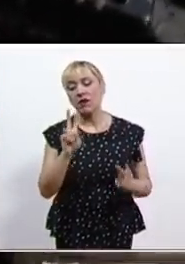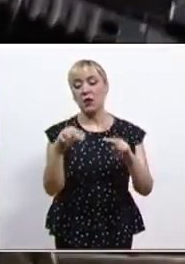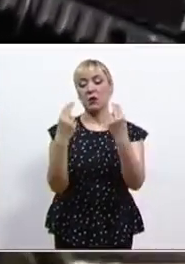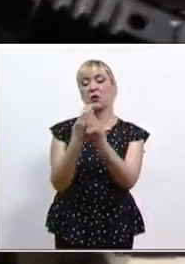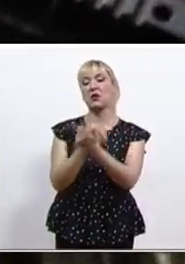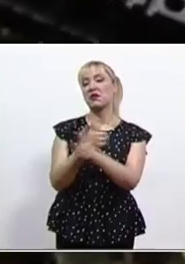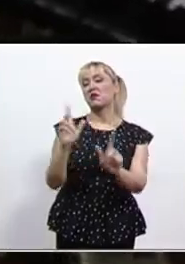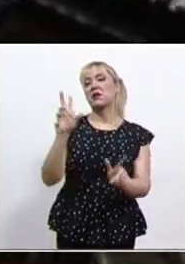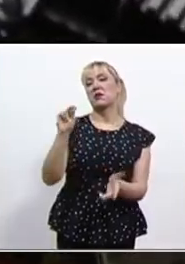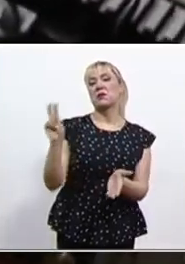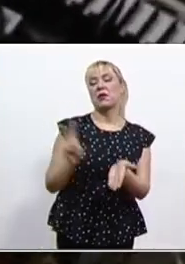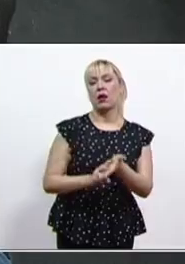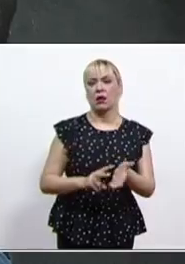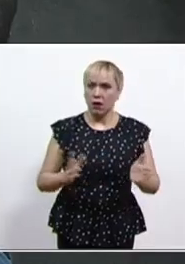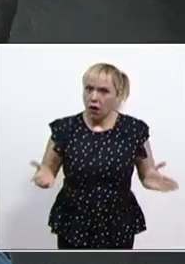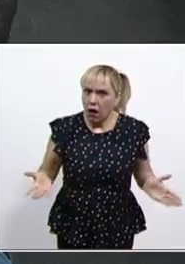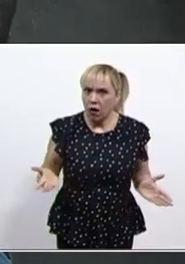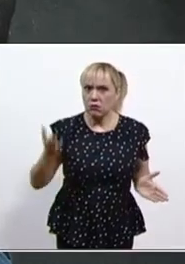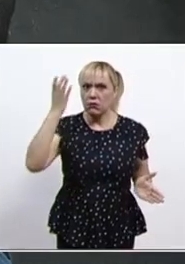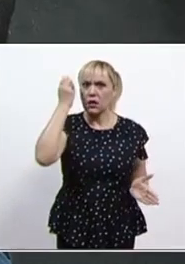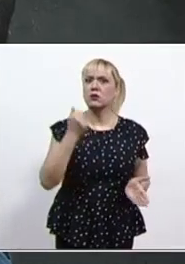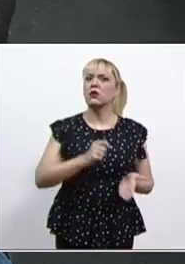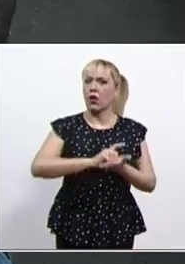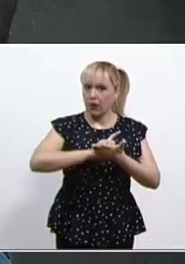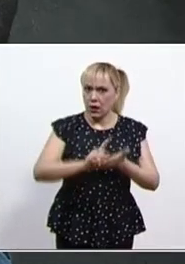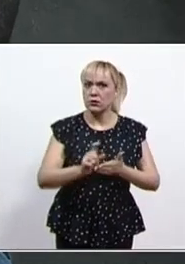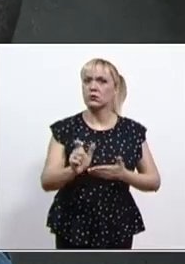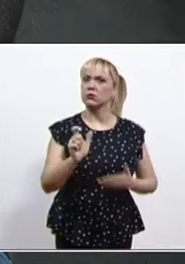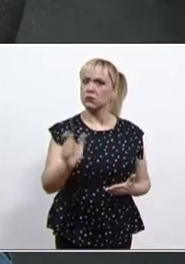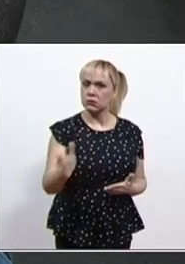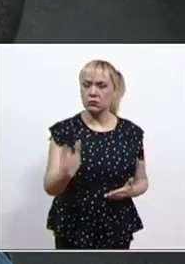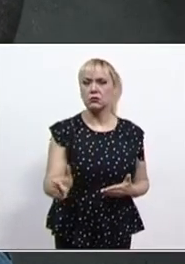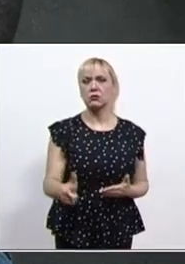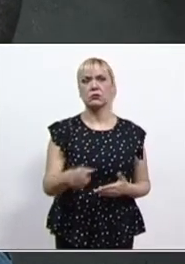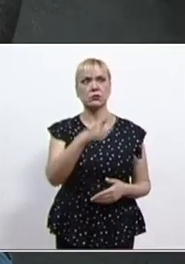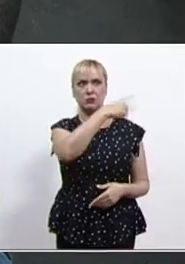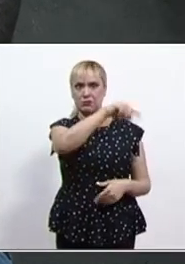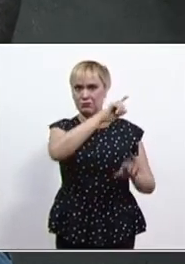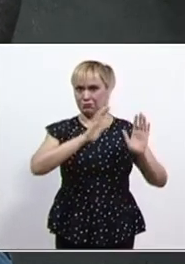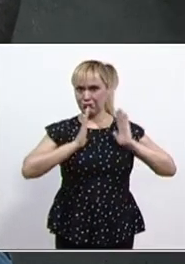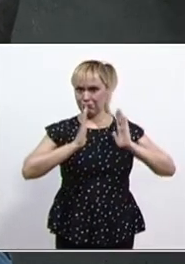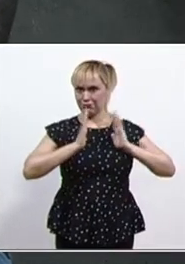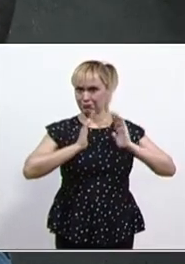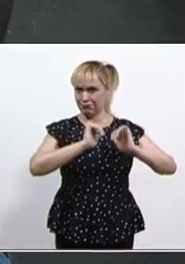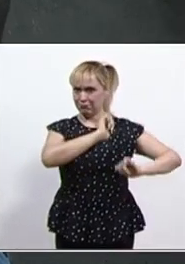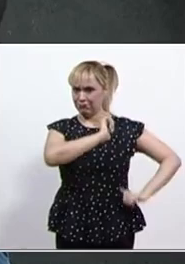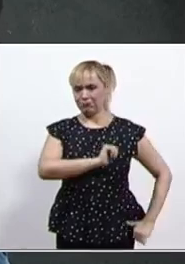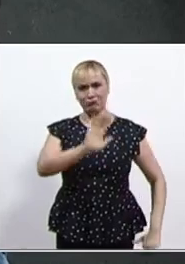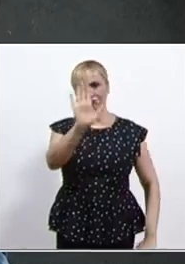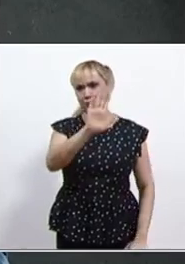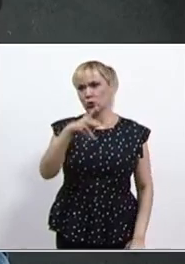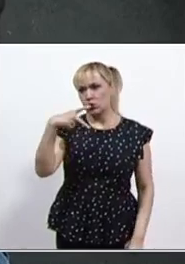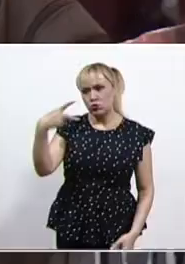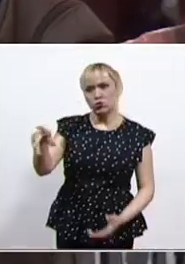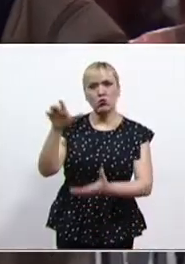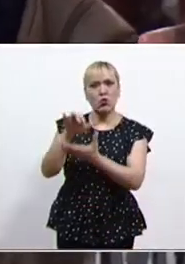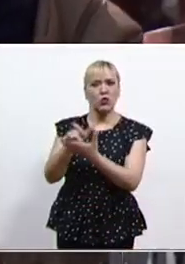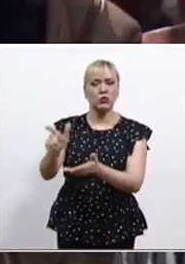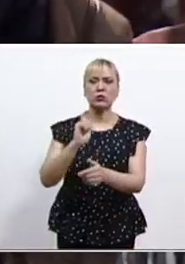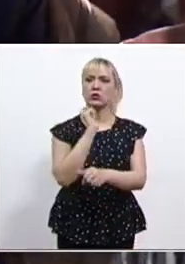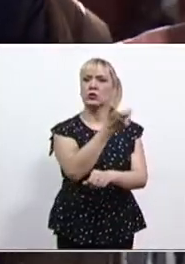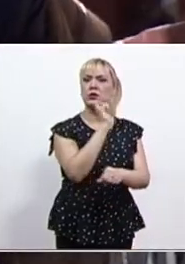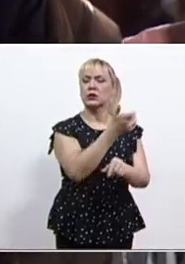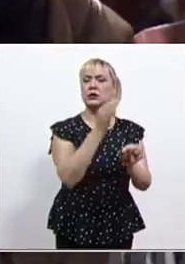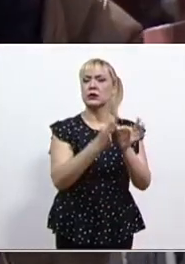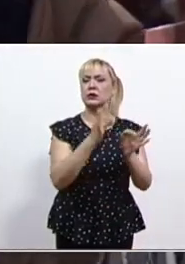concubinato, pues el derecho a la pensión por viudez no está sujeto a la voluntad de los militares, ya que se trata de un beneficio económico previsto a favor de